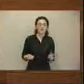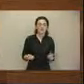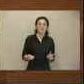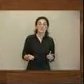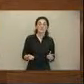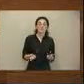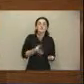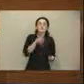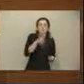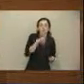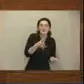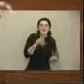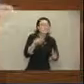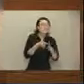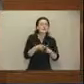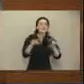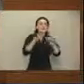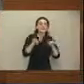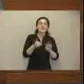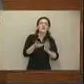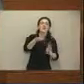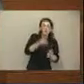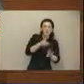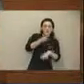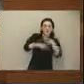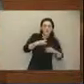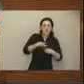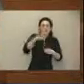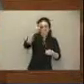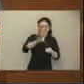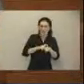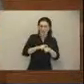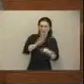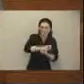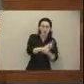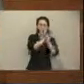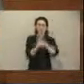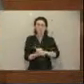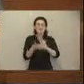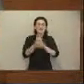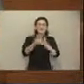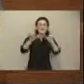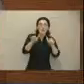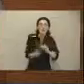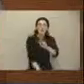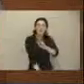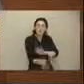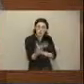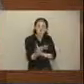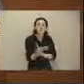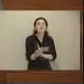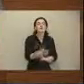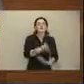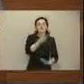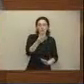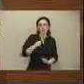tanto, no se trata de un modelo previo a la reforma psiquiátrica, sino todo lo contrario. Es precisamente un modelo que nace imbuido por el